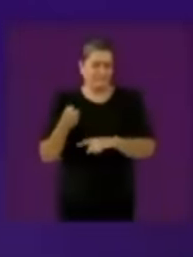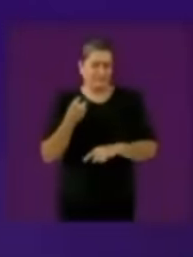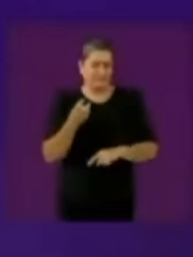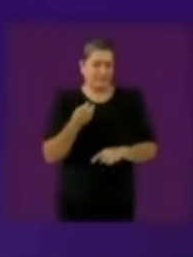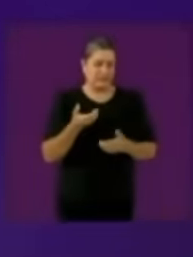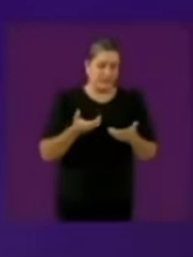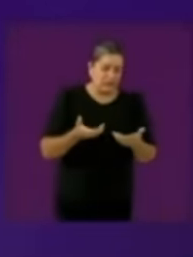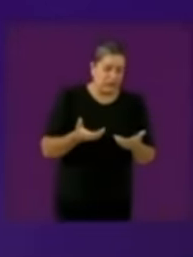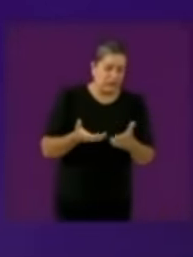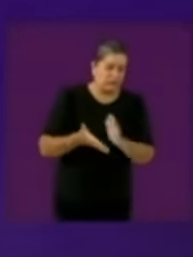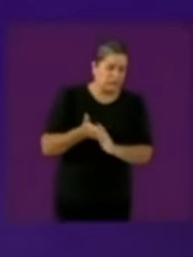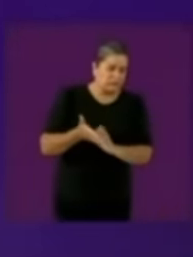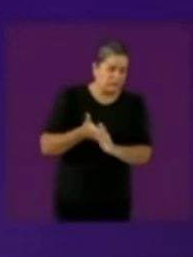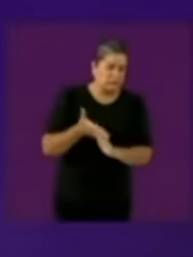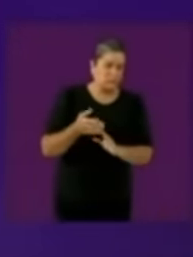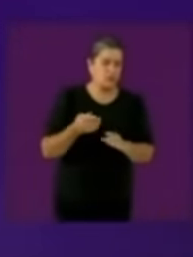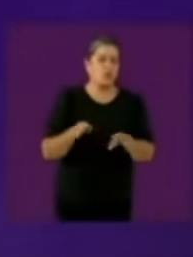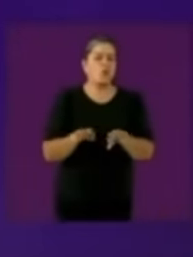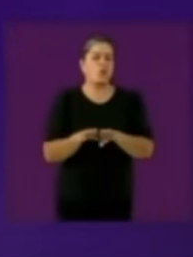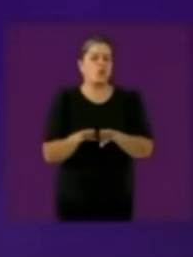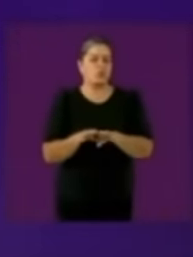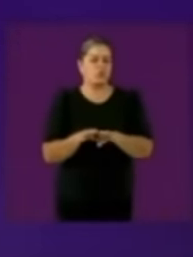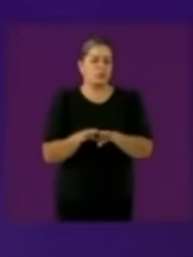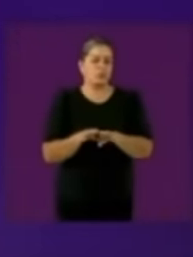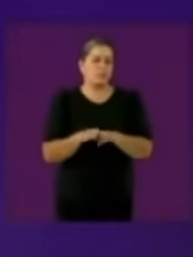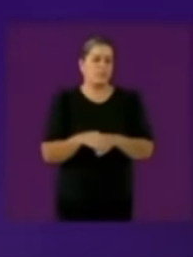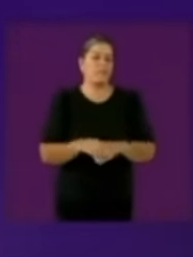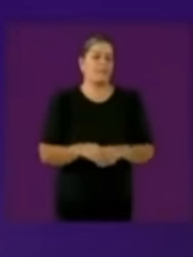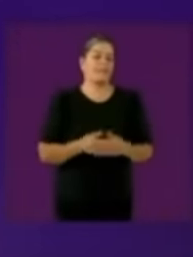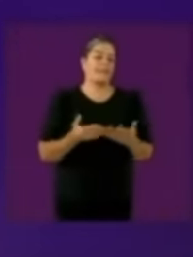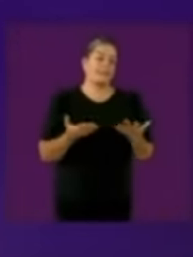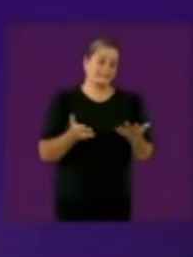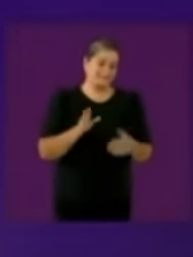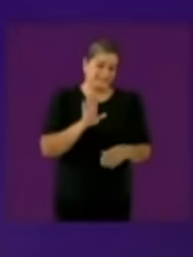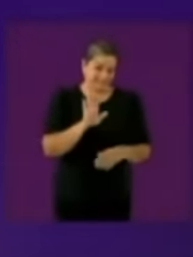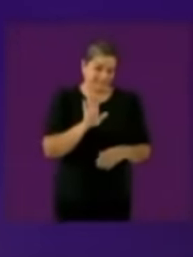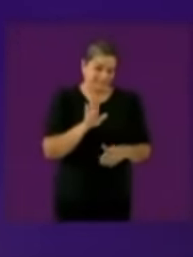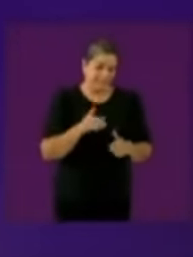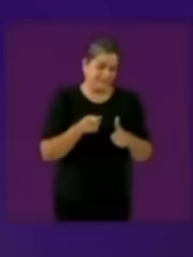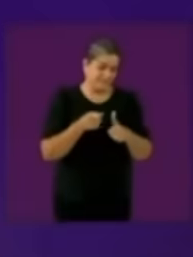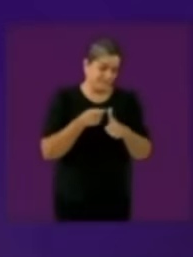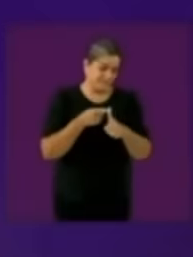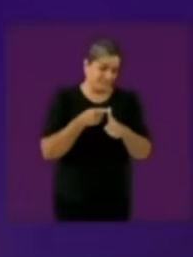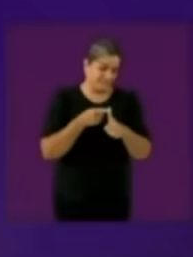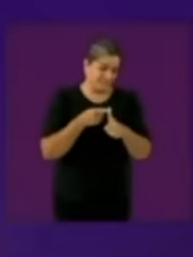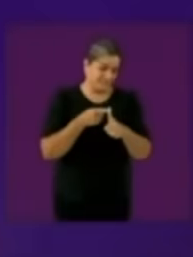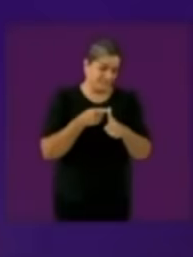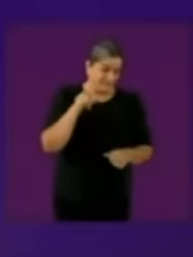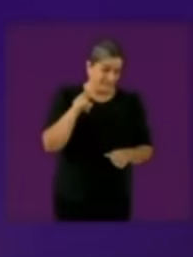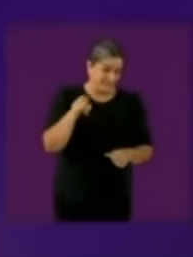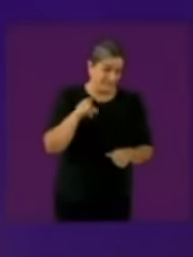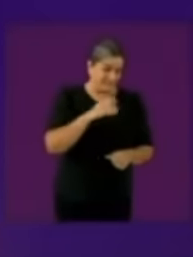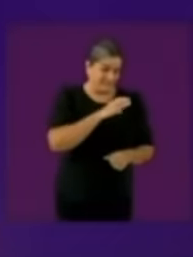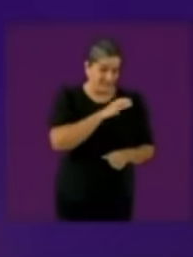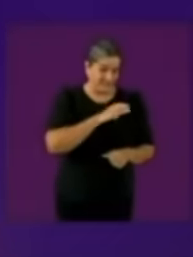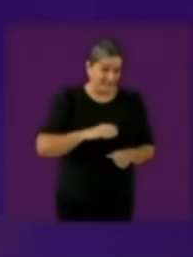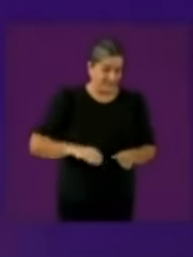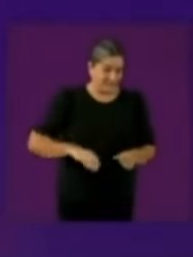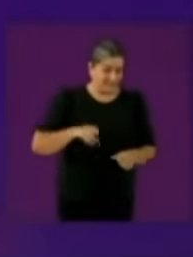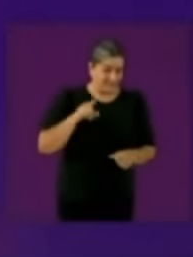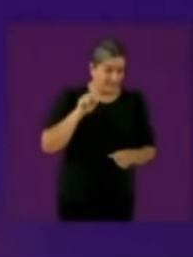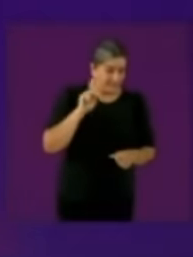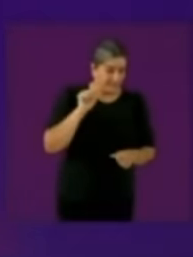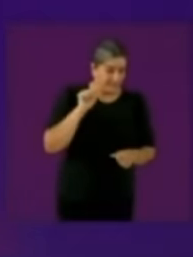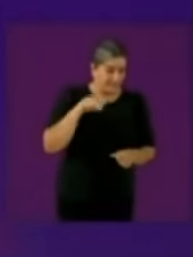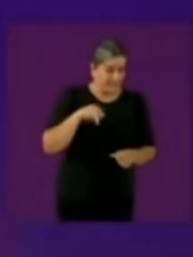Trajo los folders siempre en la mano, pero si ustedes se fijan, hay muchos de esos folders que ni siquiera abrió. A mí me